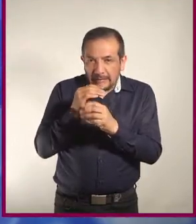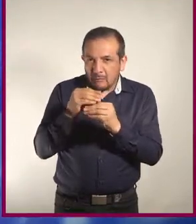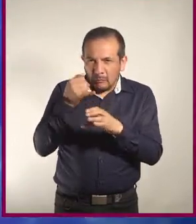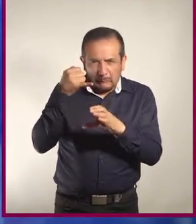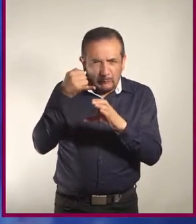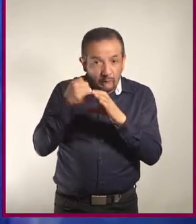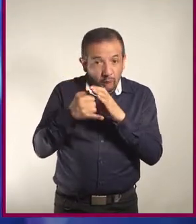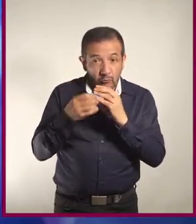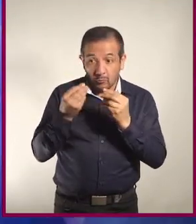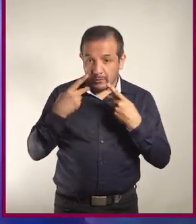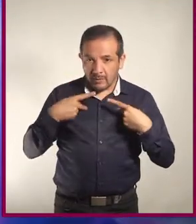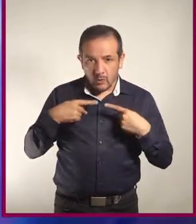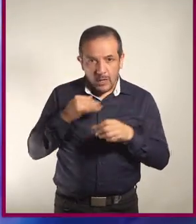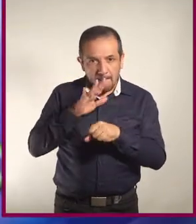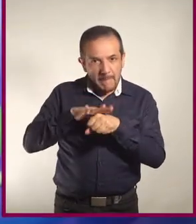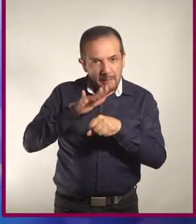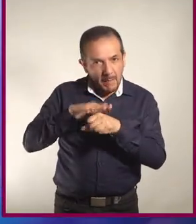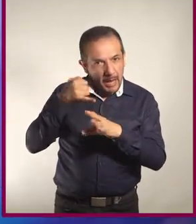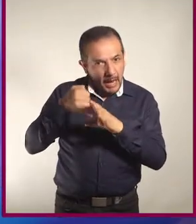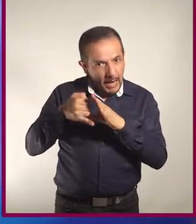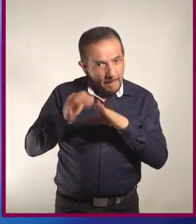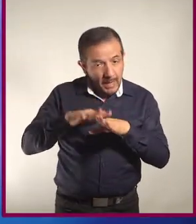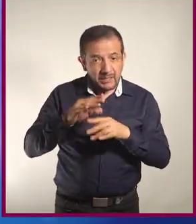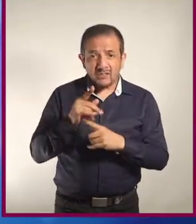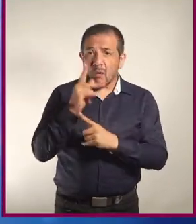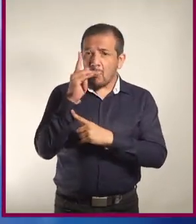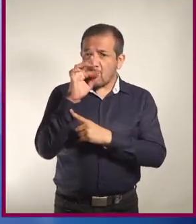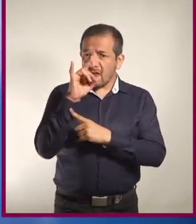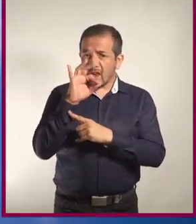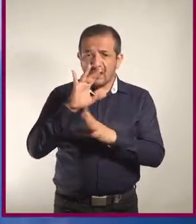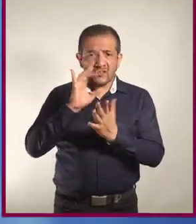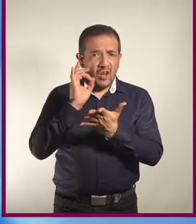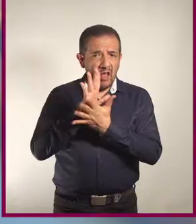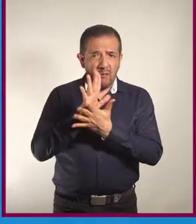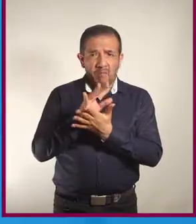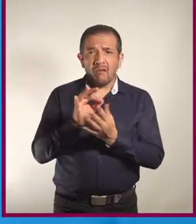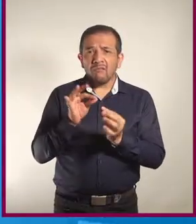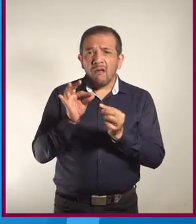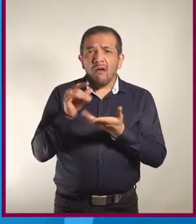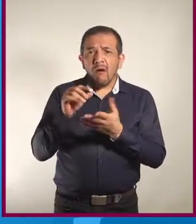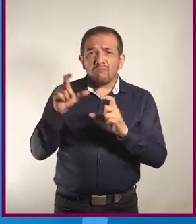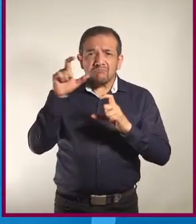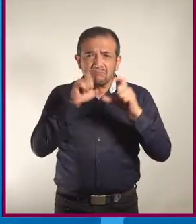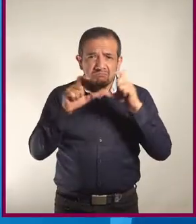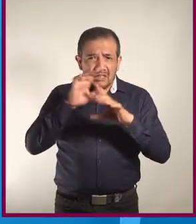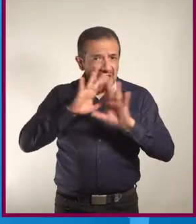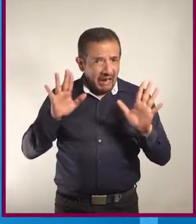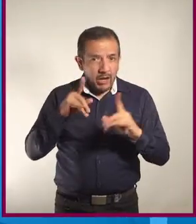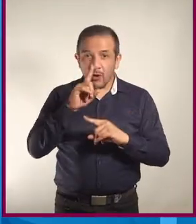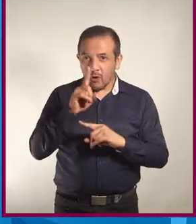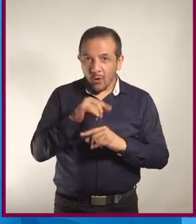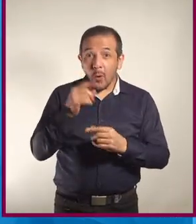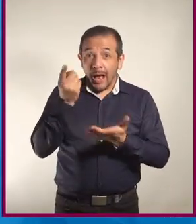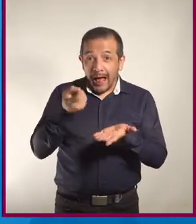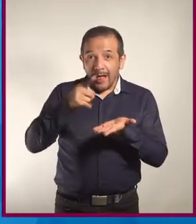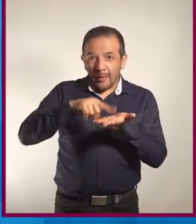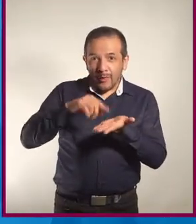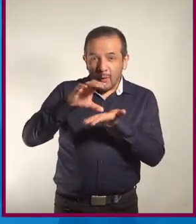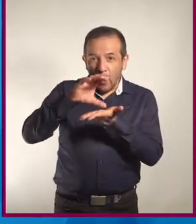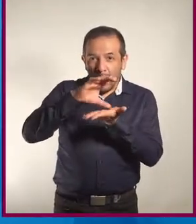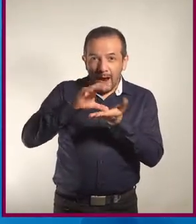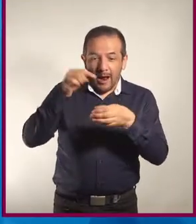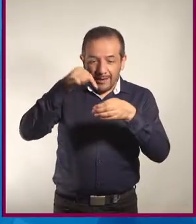a científicos y especialistas. Las proteínas no son simplemente una sustancia. Una sola célula podría